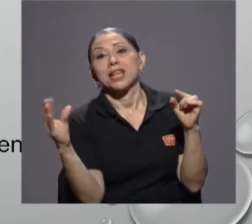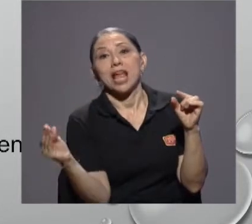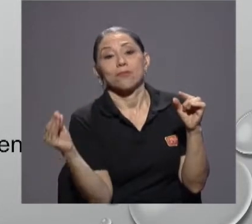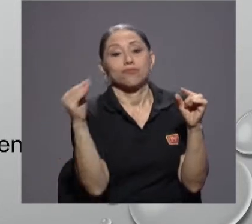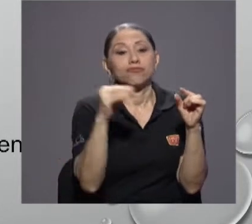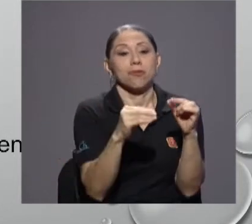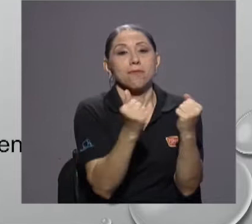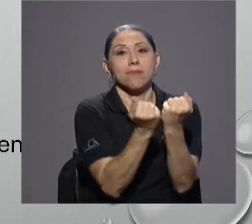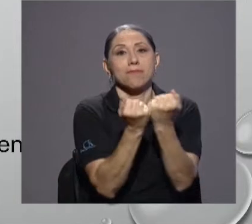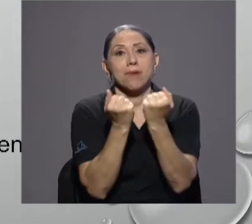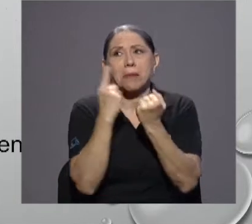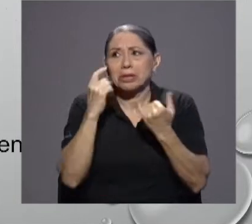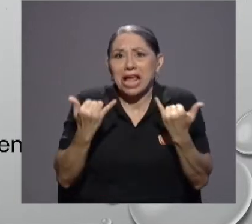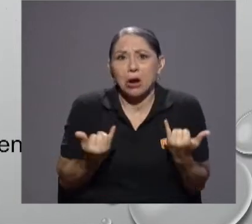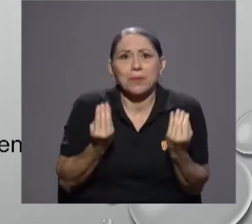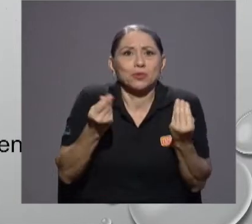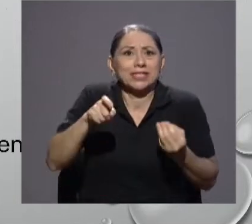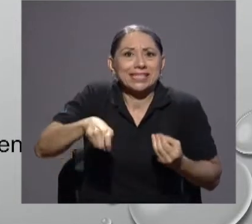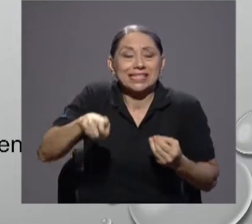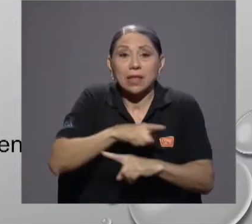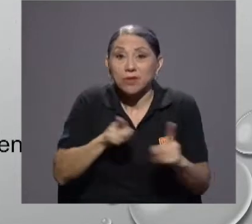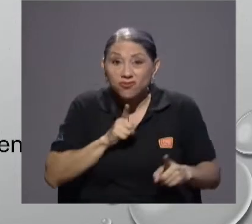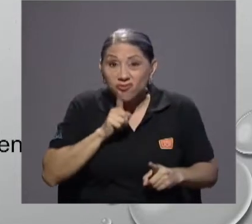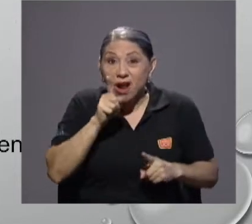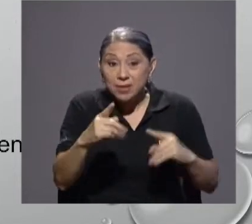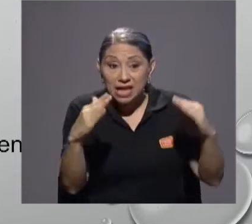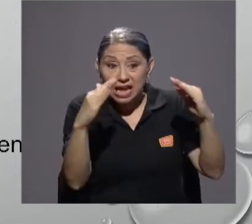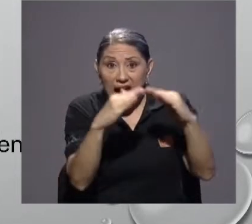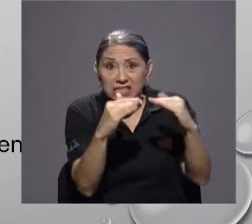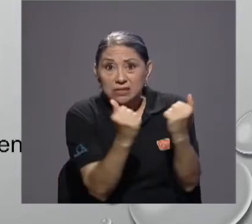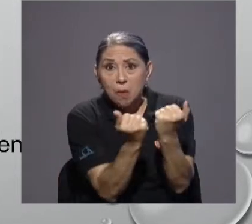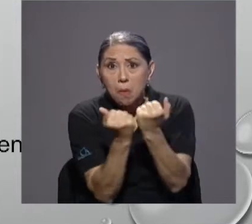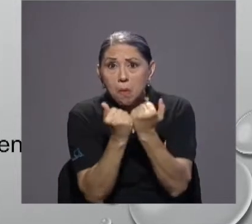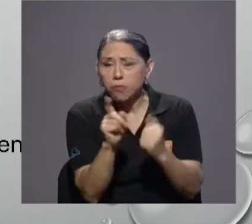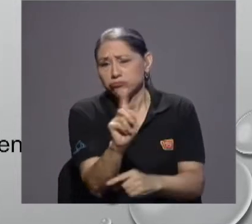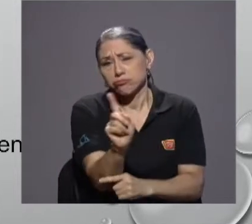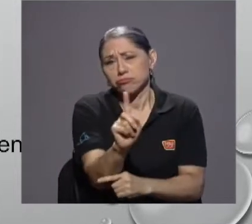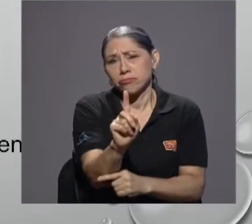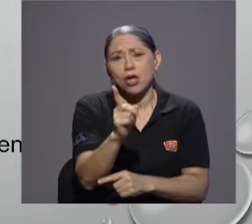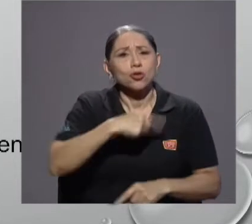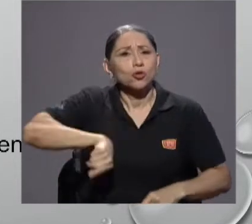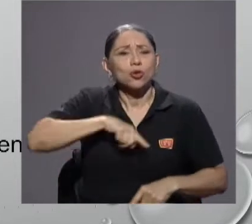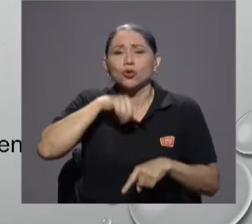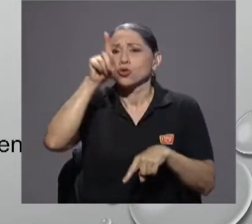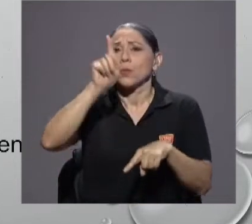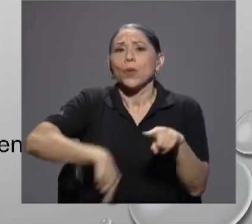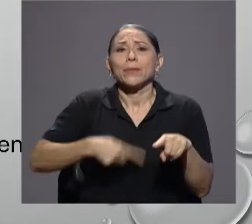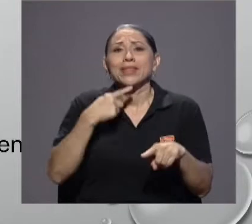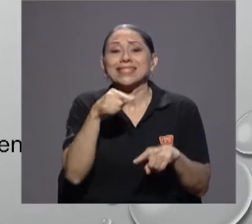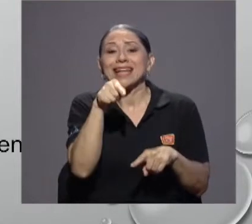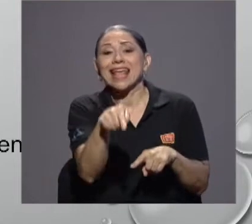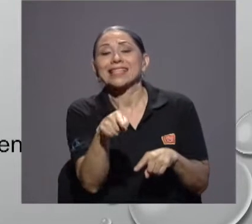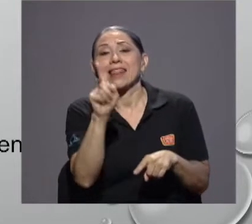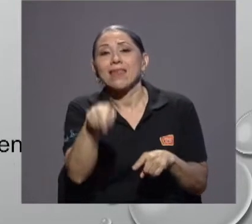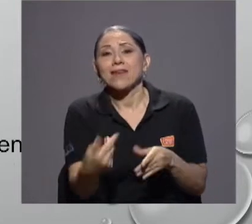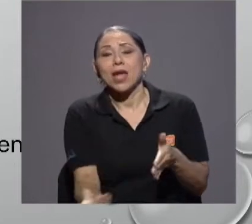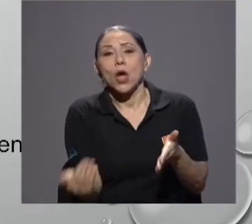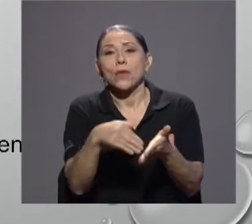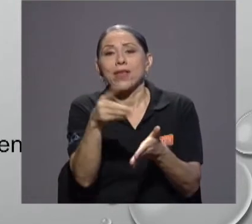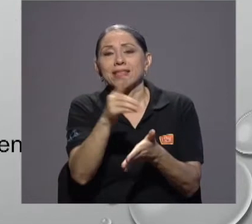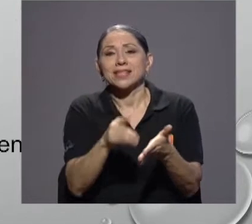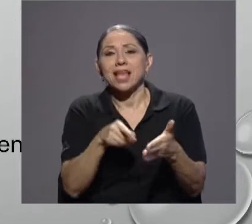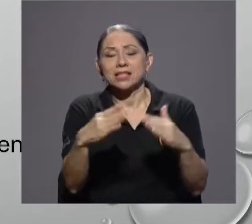Pero el tema es que en sí mismas no están asignadas y no debemos paralizarnos diciendo que es que hay que rediseñar esas viviendas. Muchas